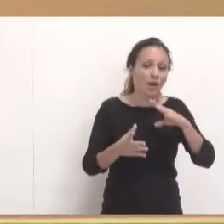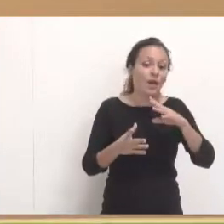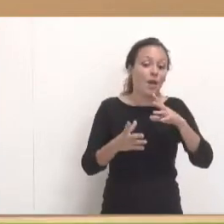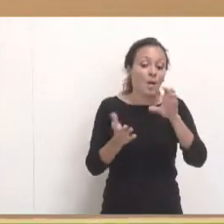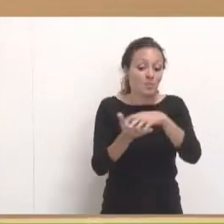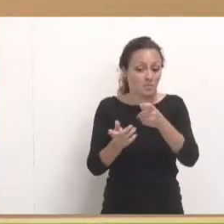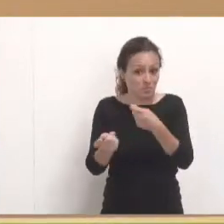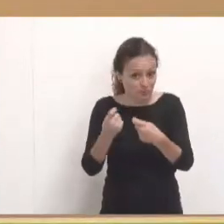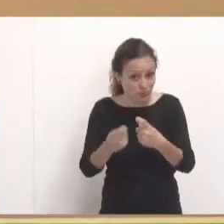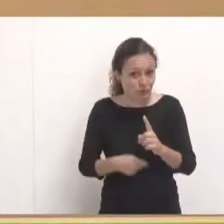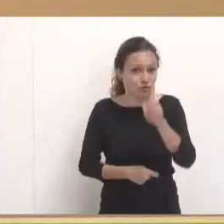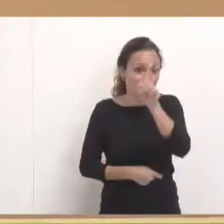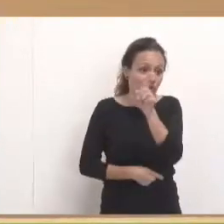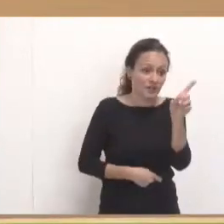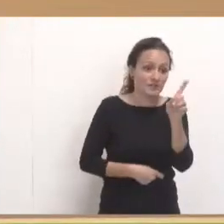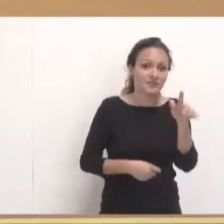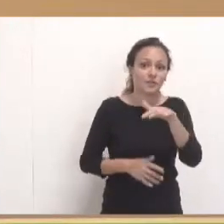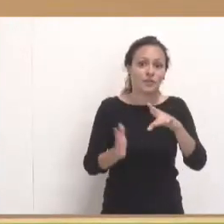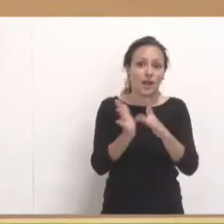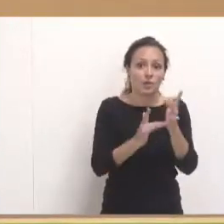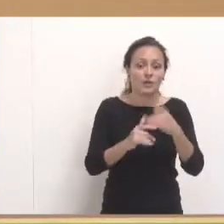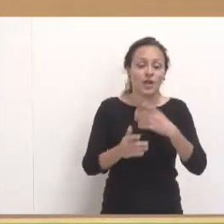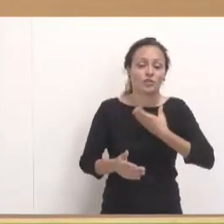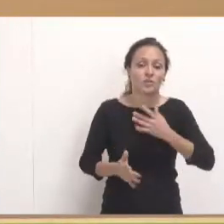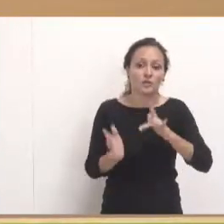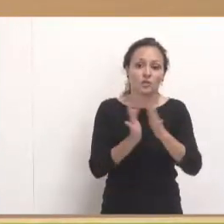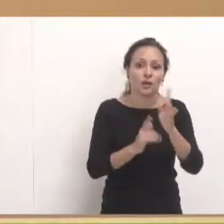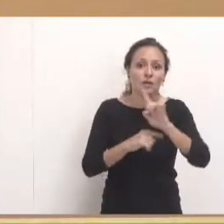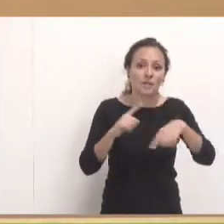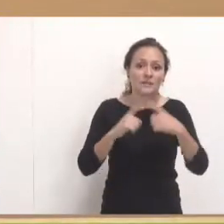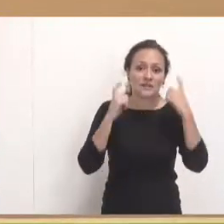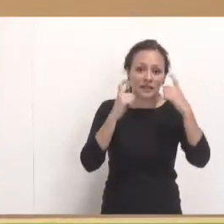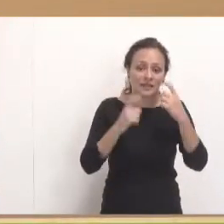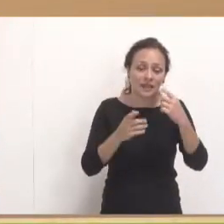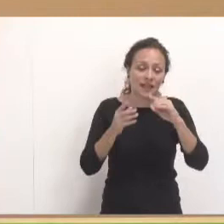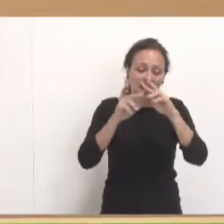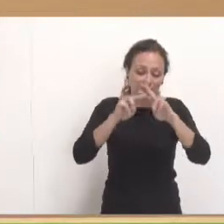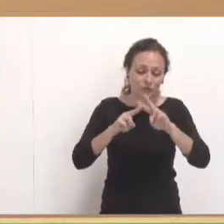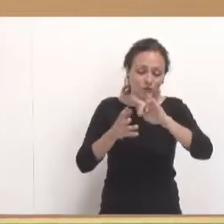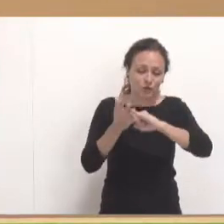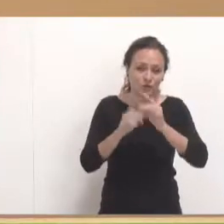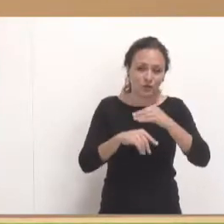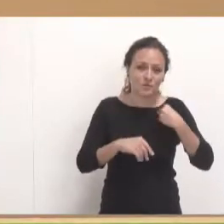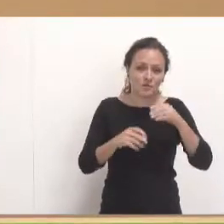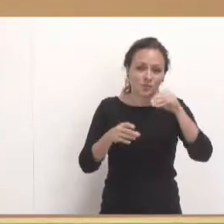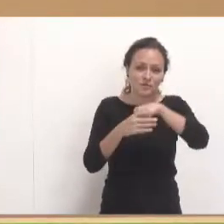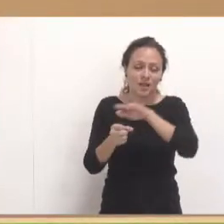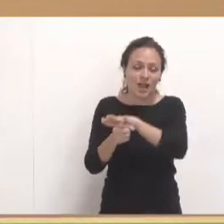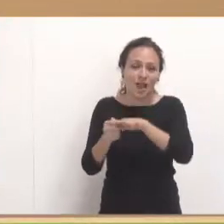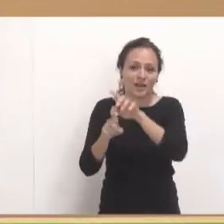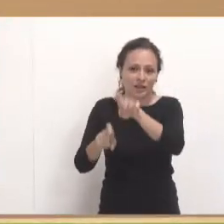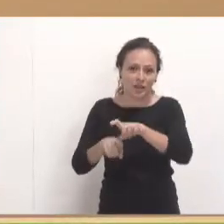mercado agrario del nordeste de La Laguna por el Ayuntamiento de La Laguna y encargar el estudio técnico correspondiente por el área de agricultura.